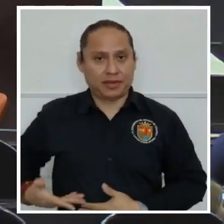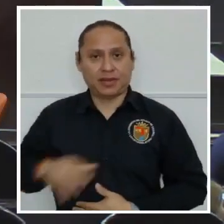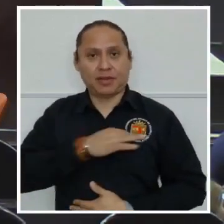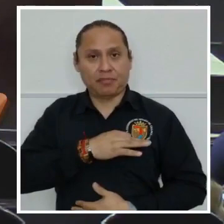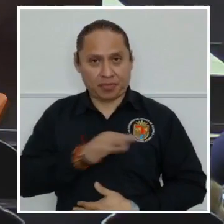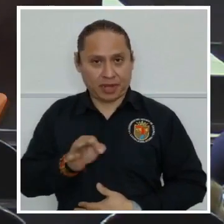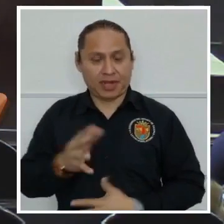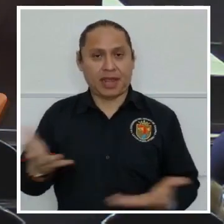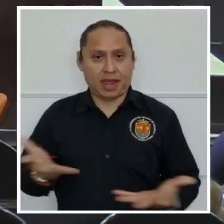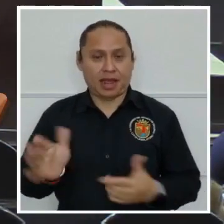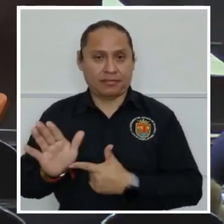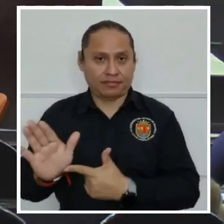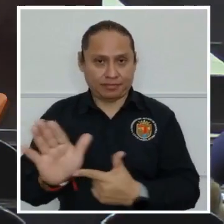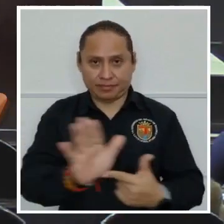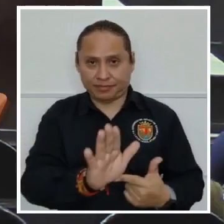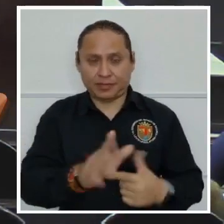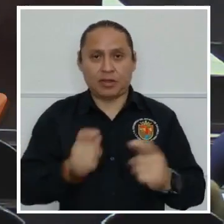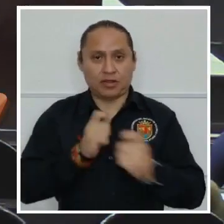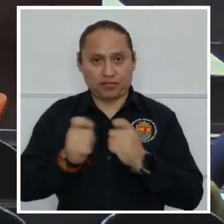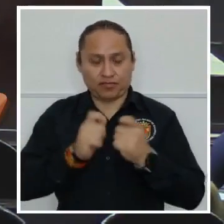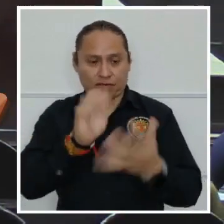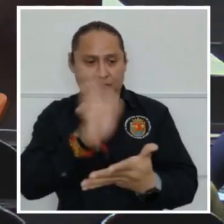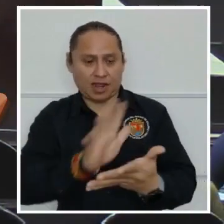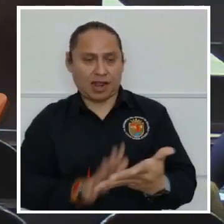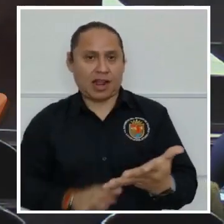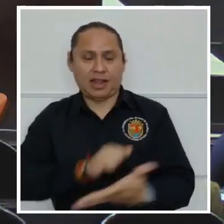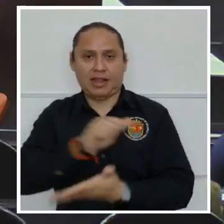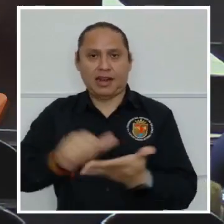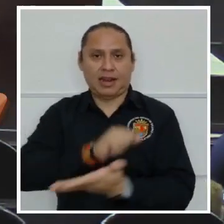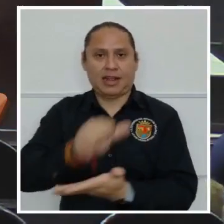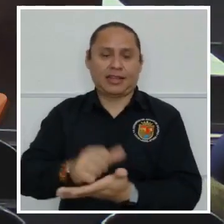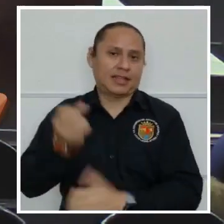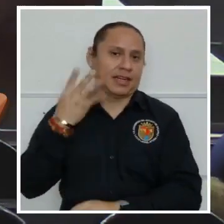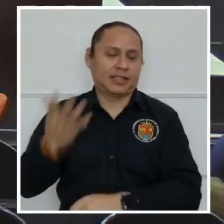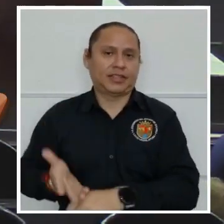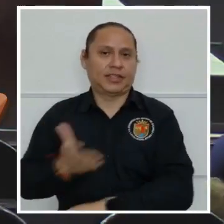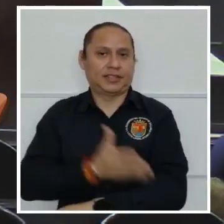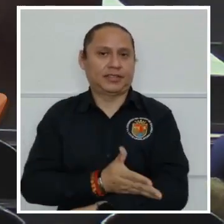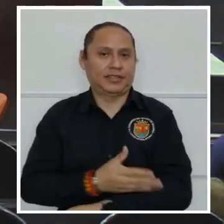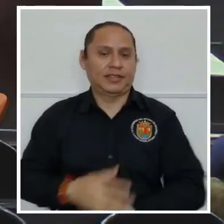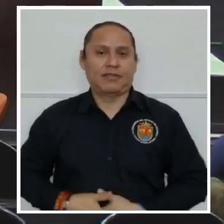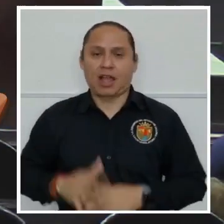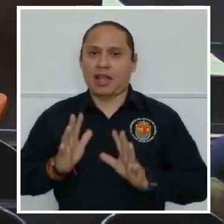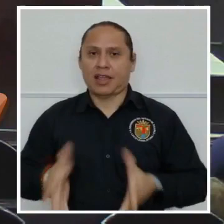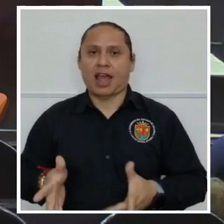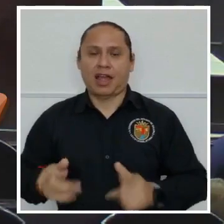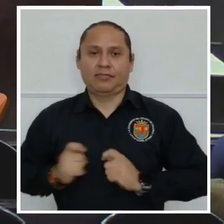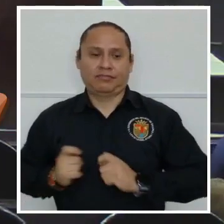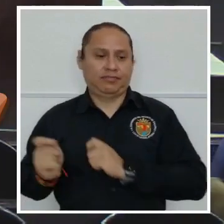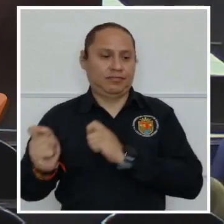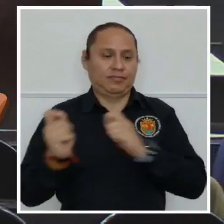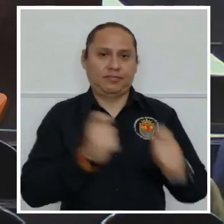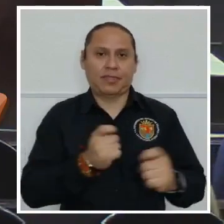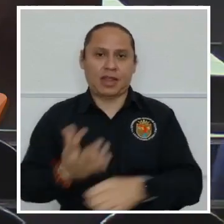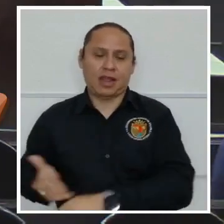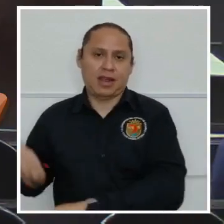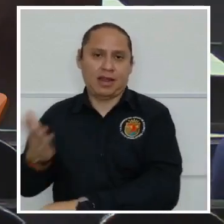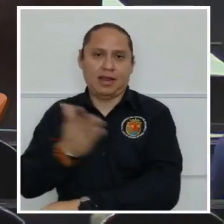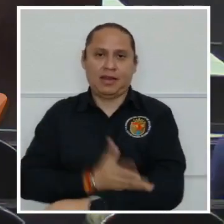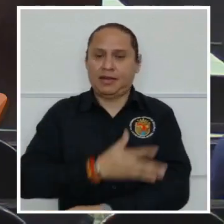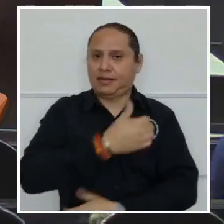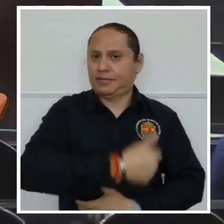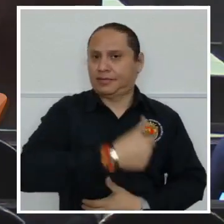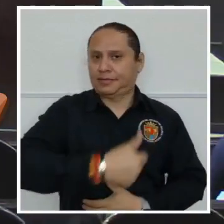presidencia se permite proponer que se dispense el trámite de la lectura del acta de la sesión anterior, ya que nos fue repartida con